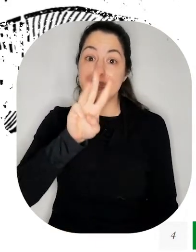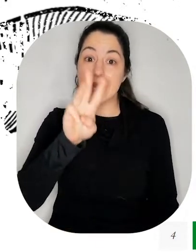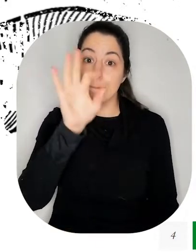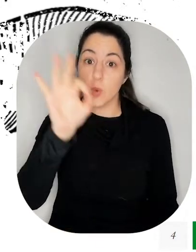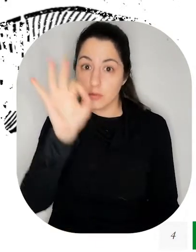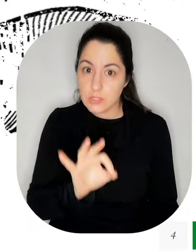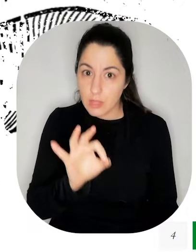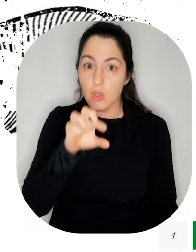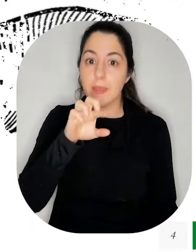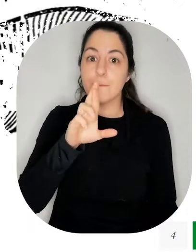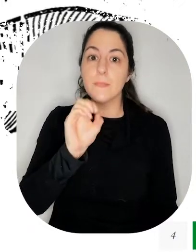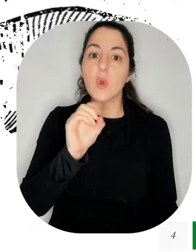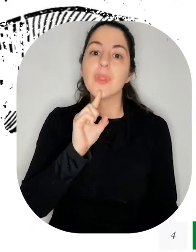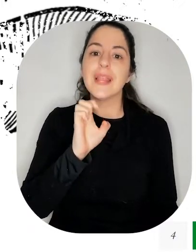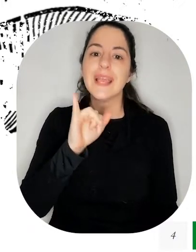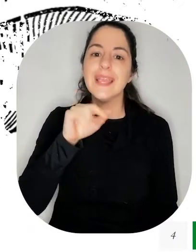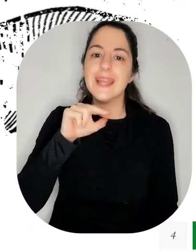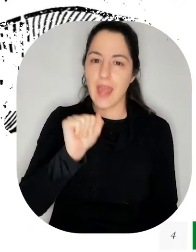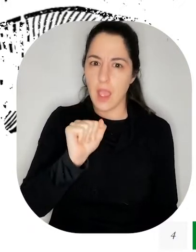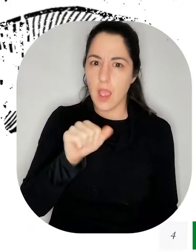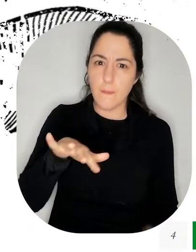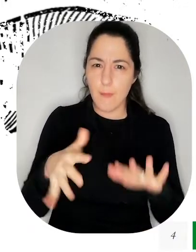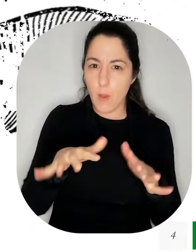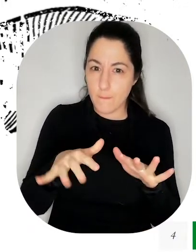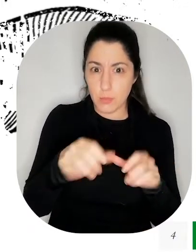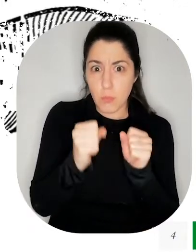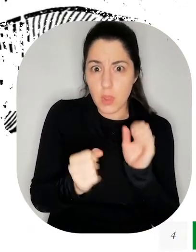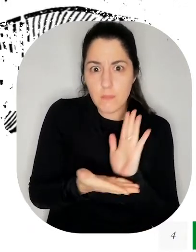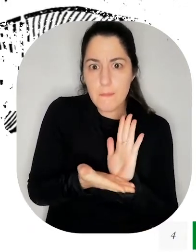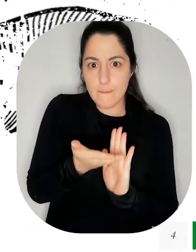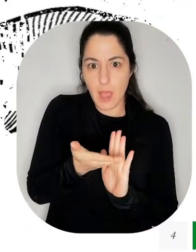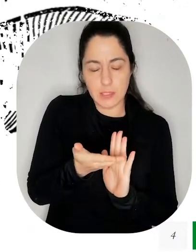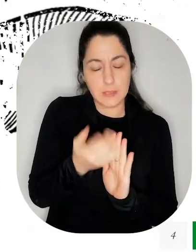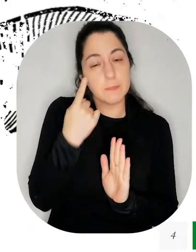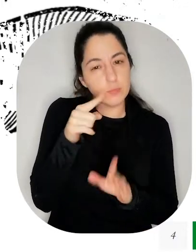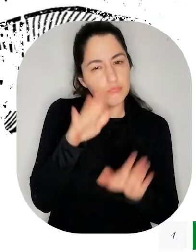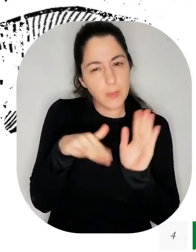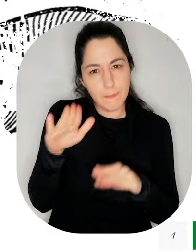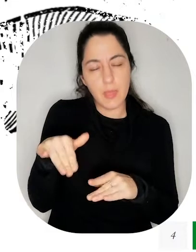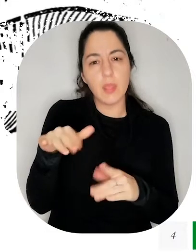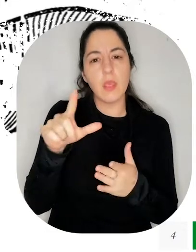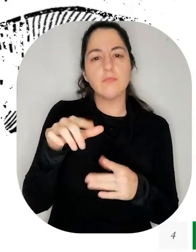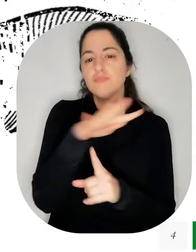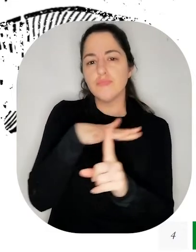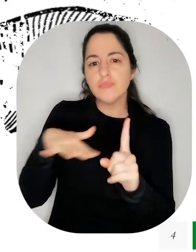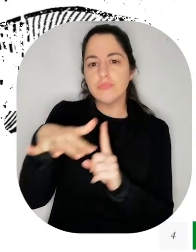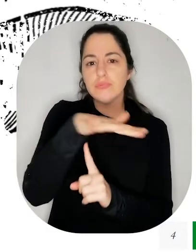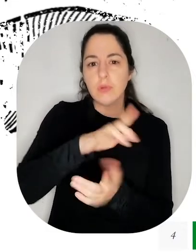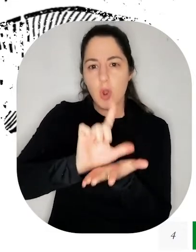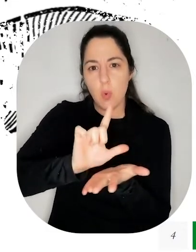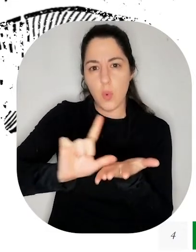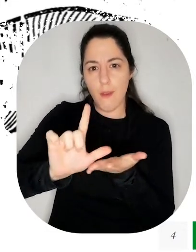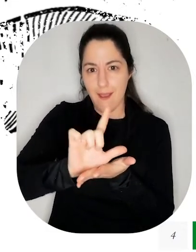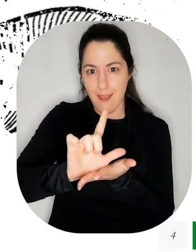un 23% de proteínas en promedio, pero puede tener más si es que se da la condición para